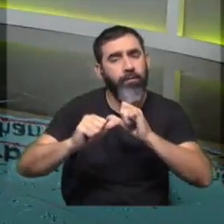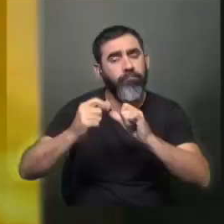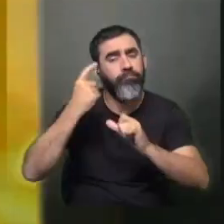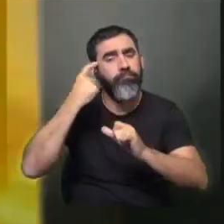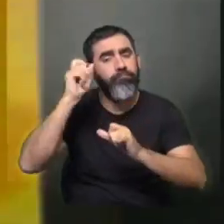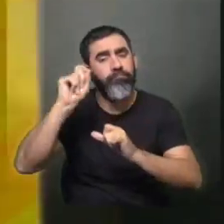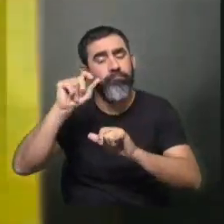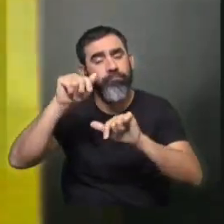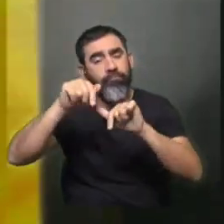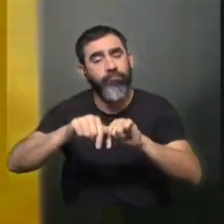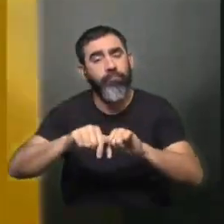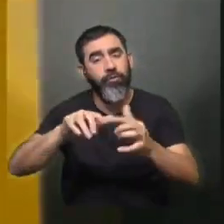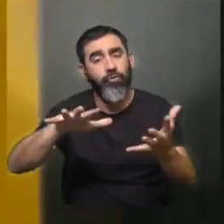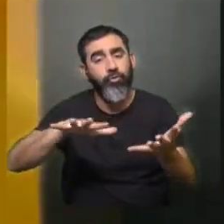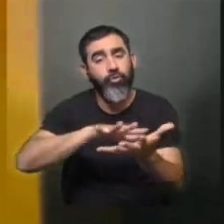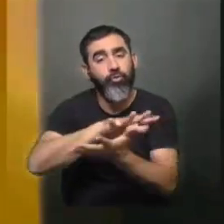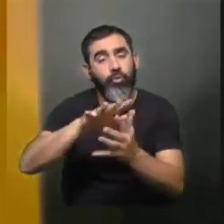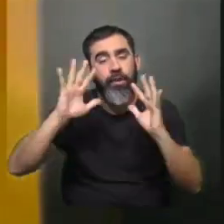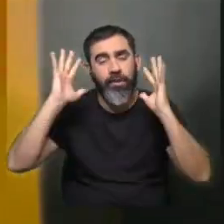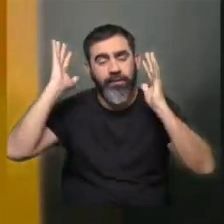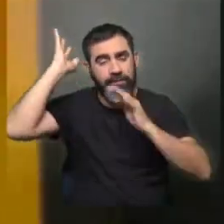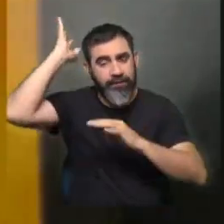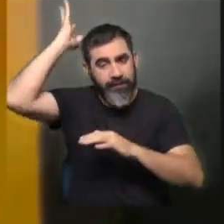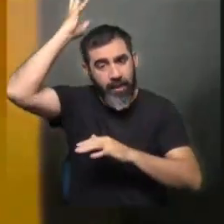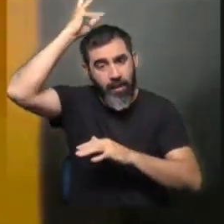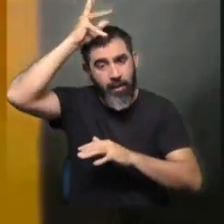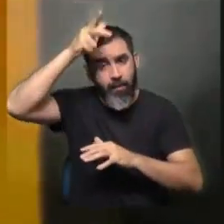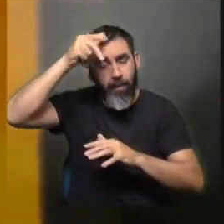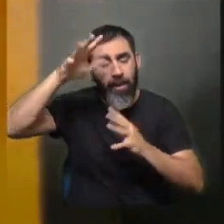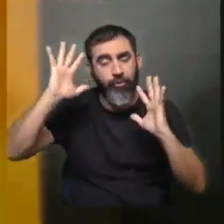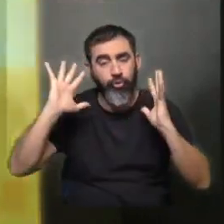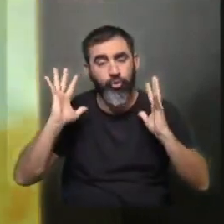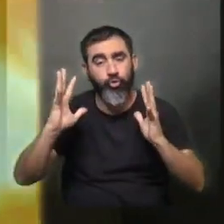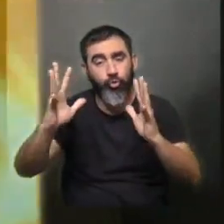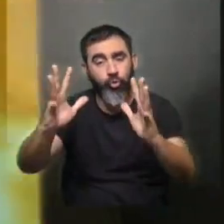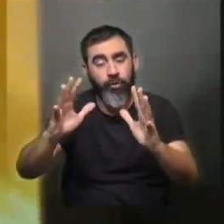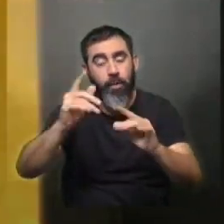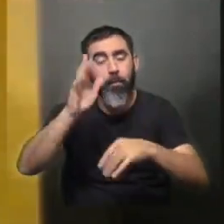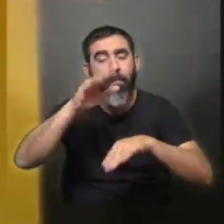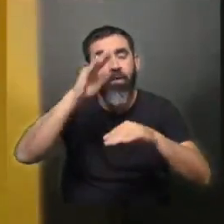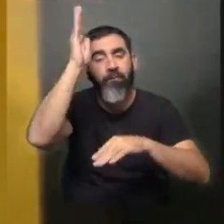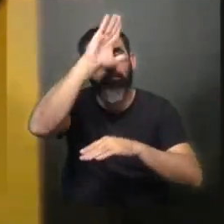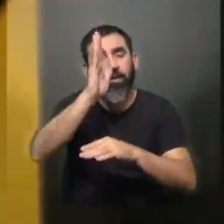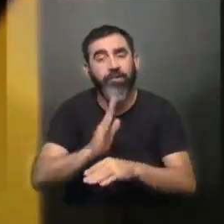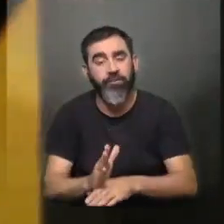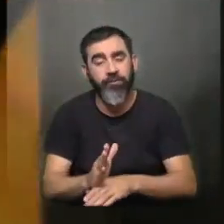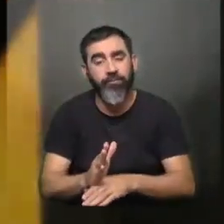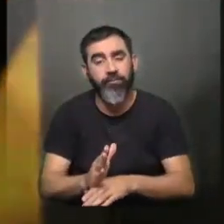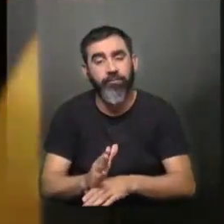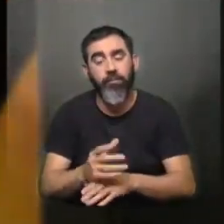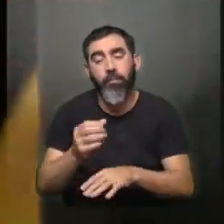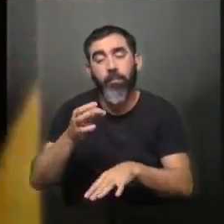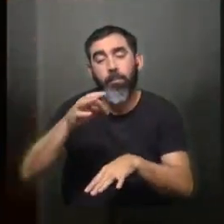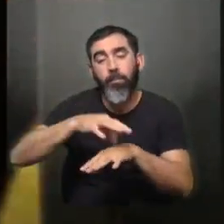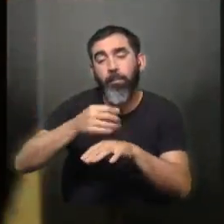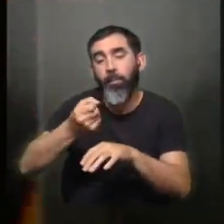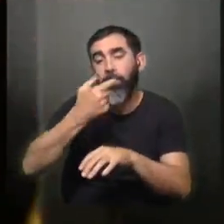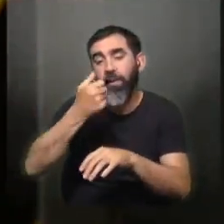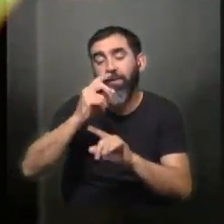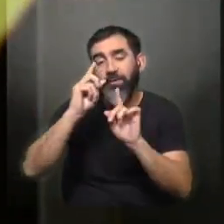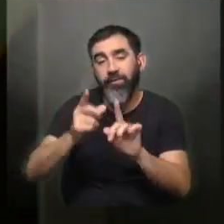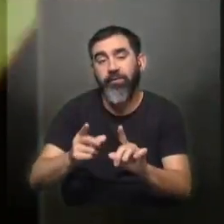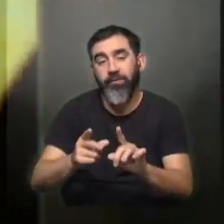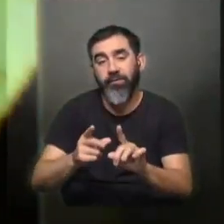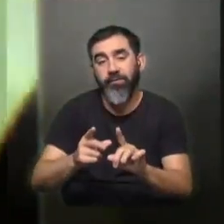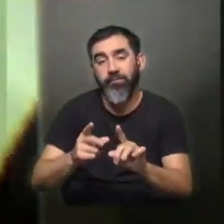las zonas de la selva amazónica, principalmente en Brasil, que se usaba como medicina y también